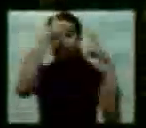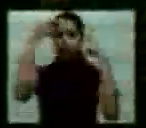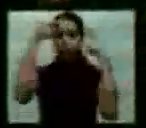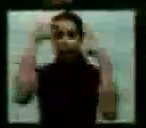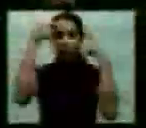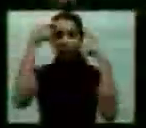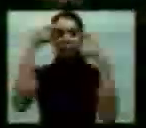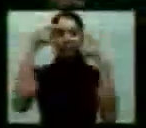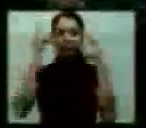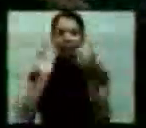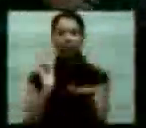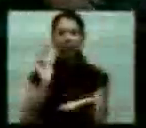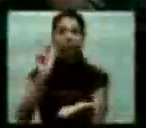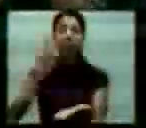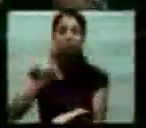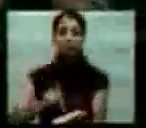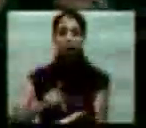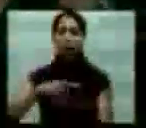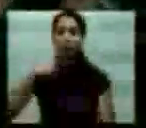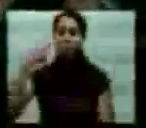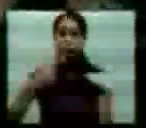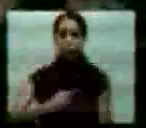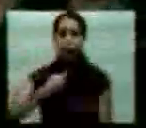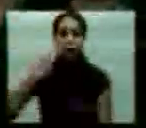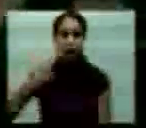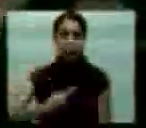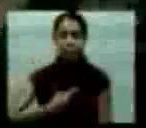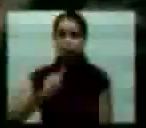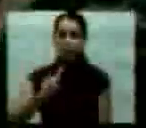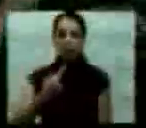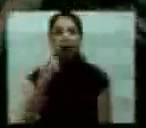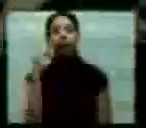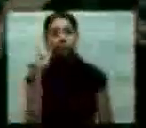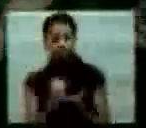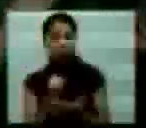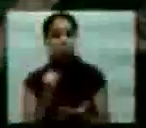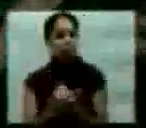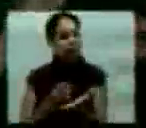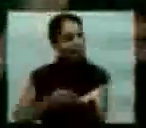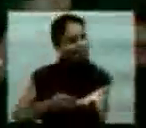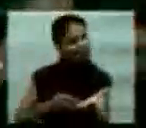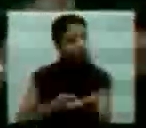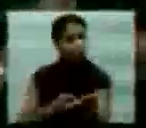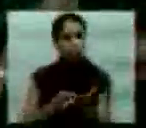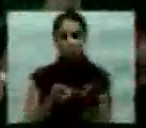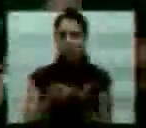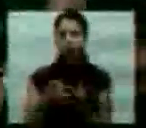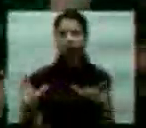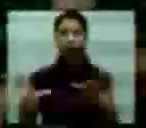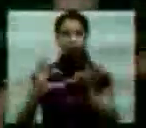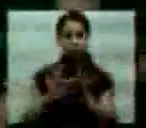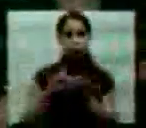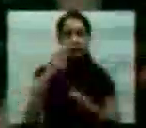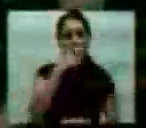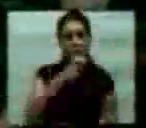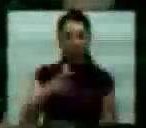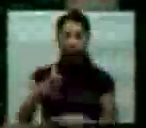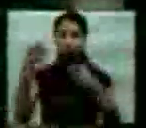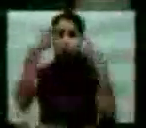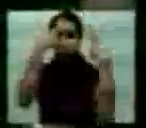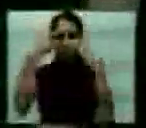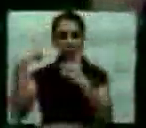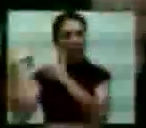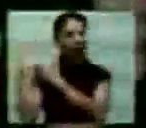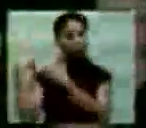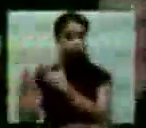Hugo Chávez nuevamente ha dado muestra de gran sinceridad con su pueblo y de su responsabilidad ante